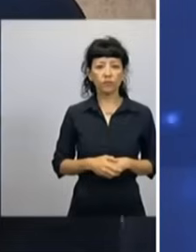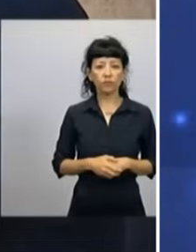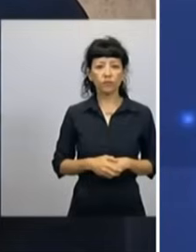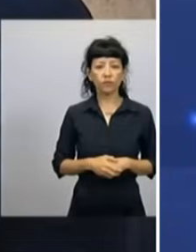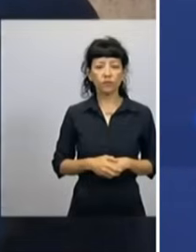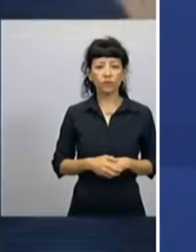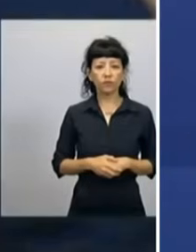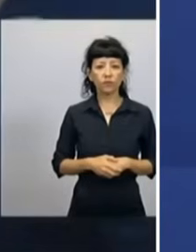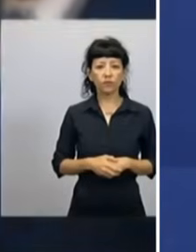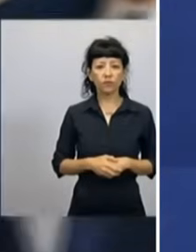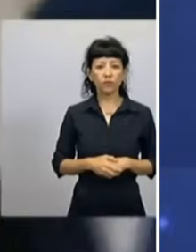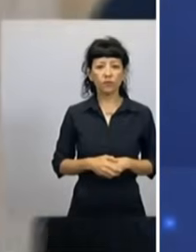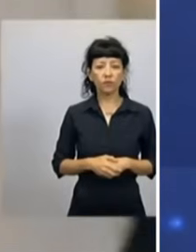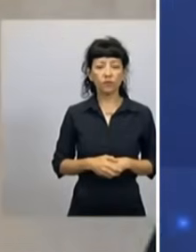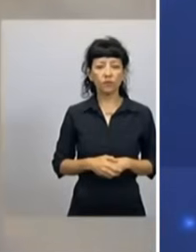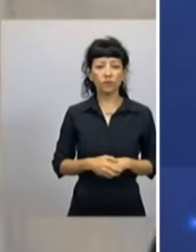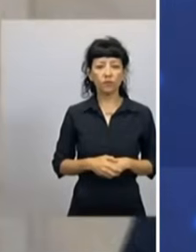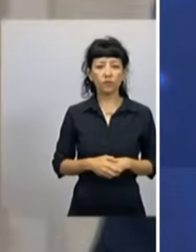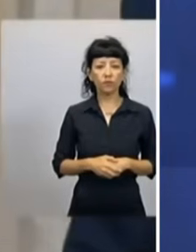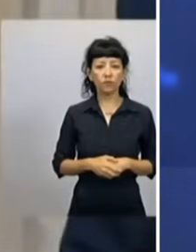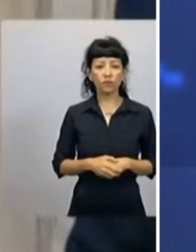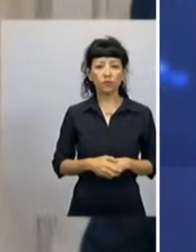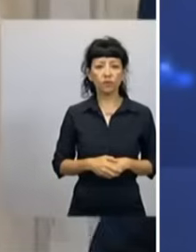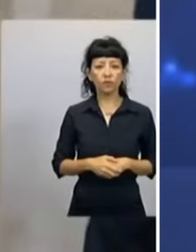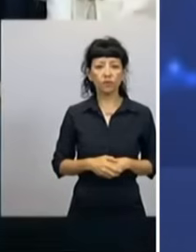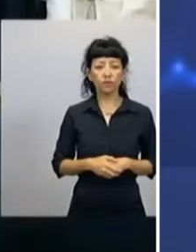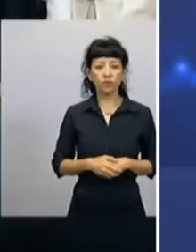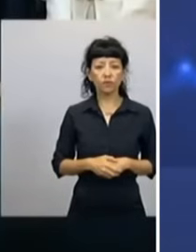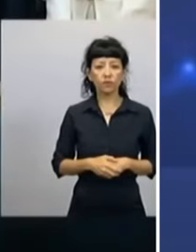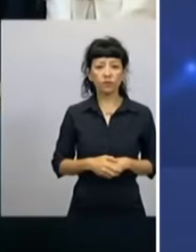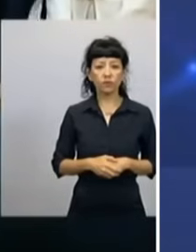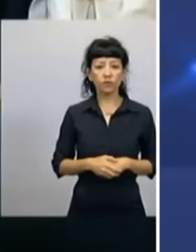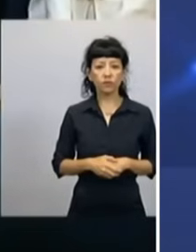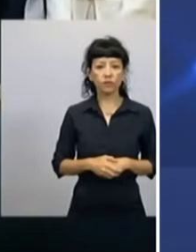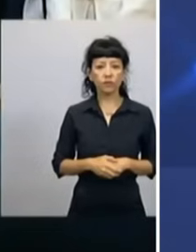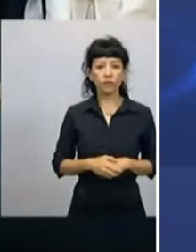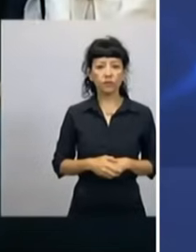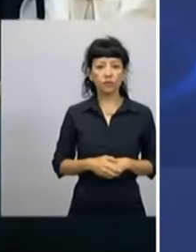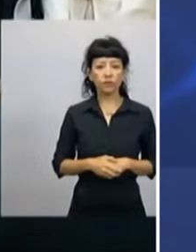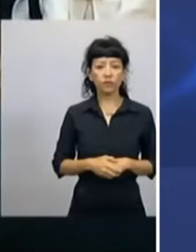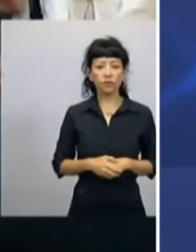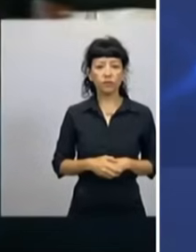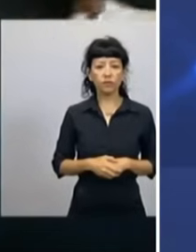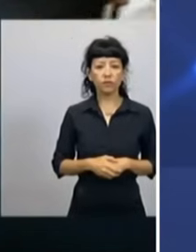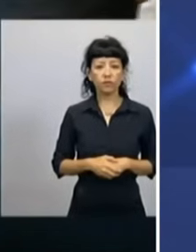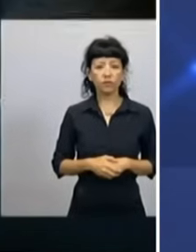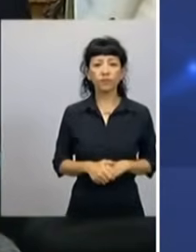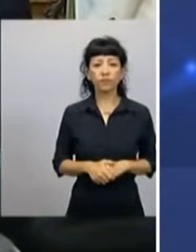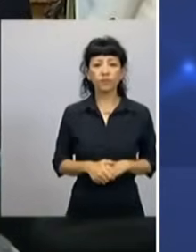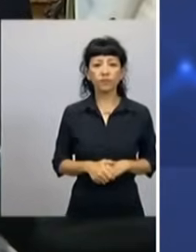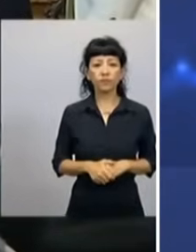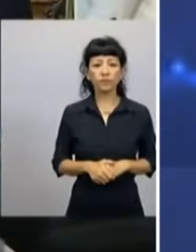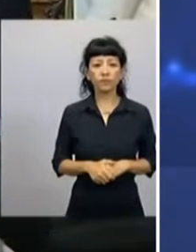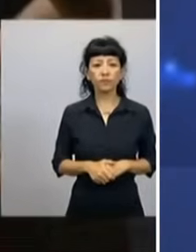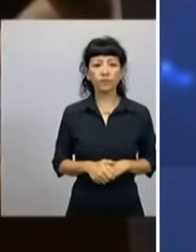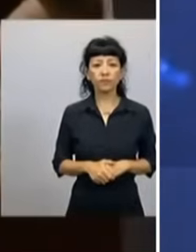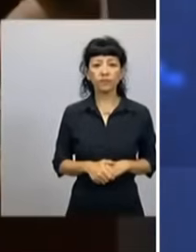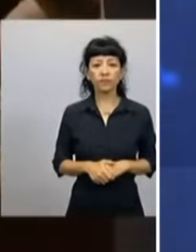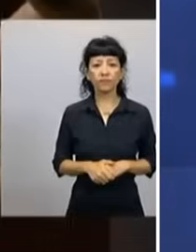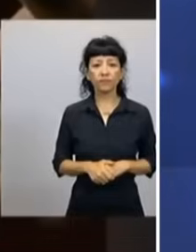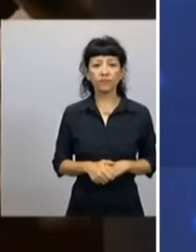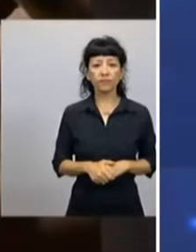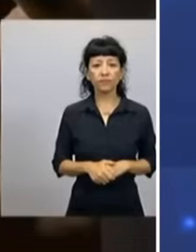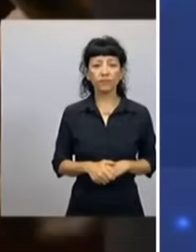importante del presidente Milei con la delegación china, que salió en los diarios, donde le pide que la